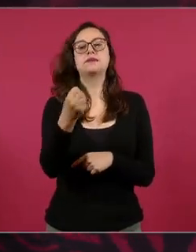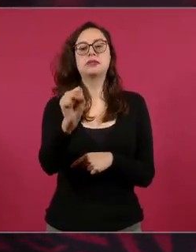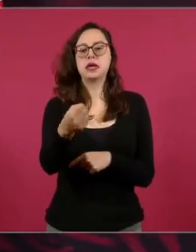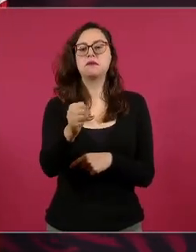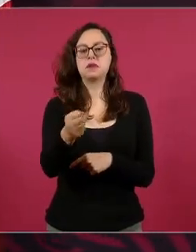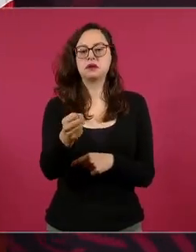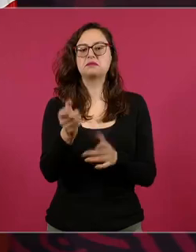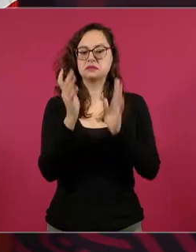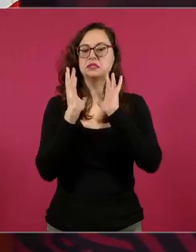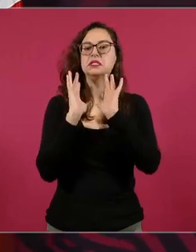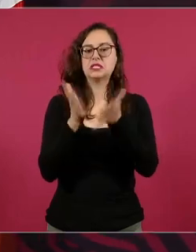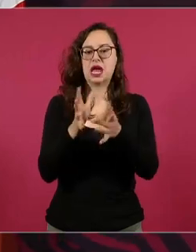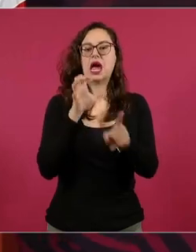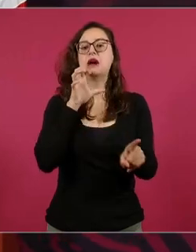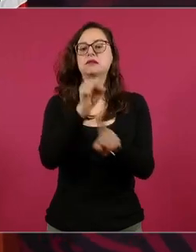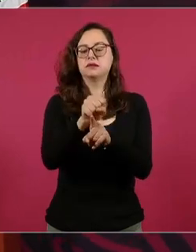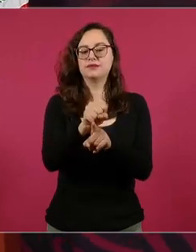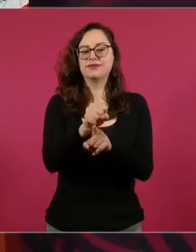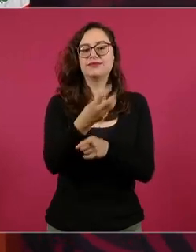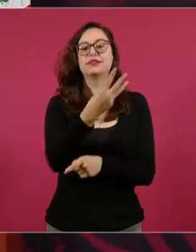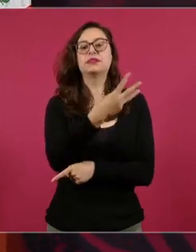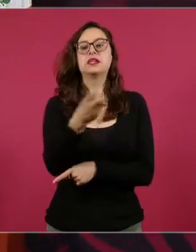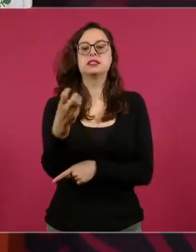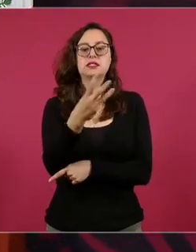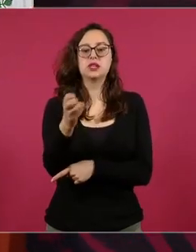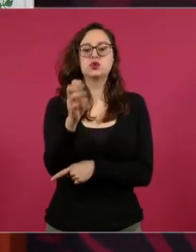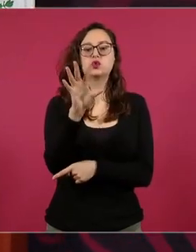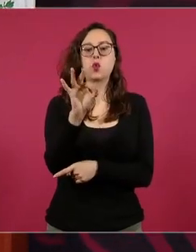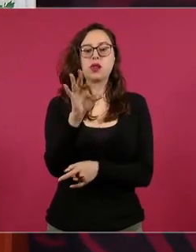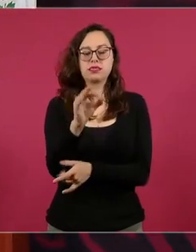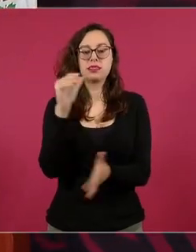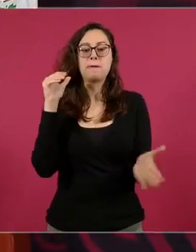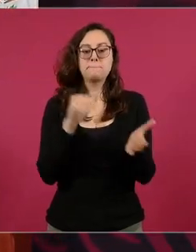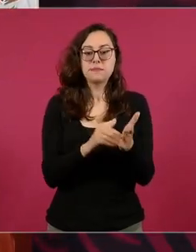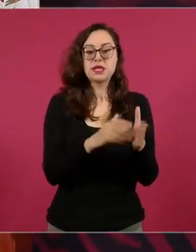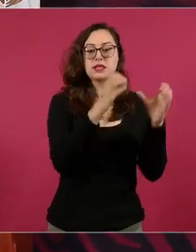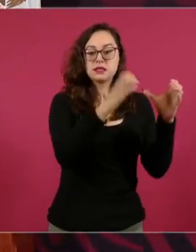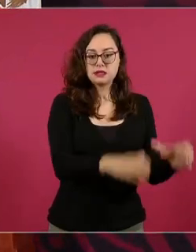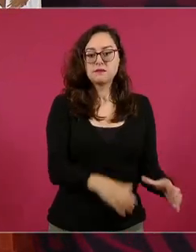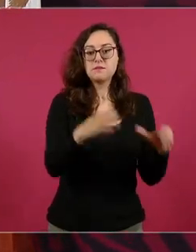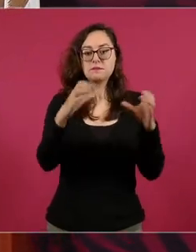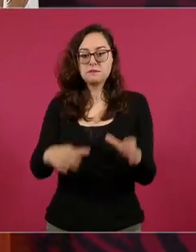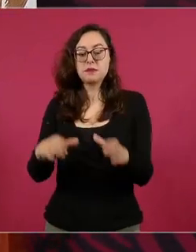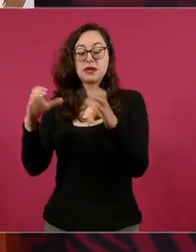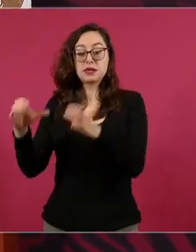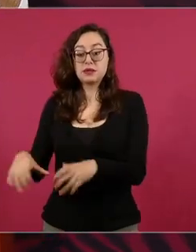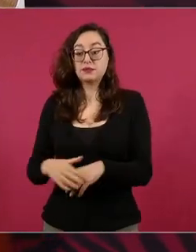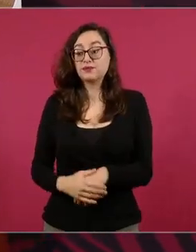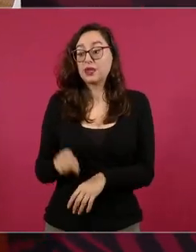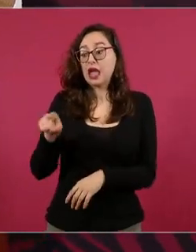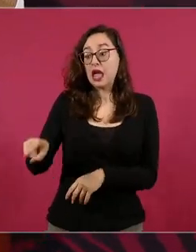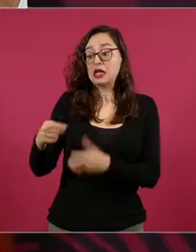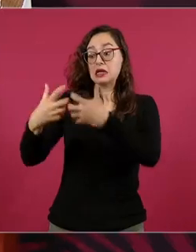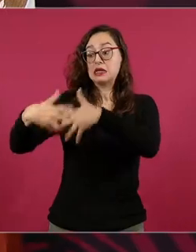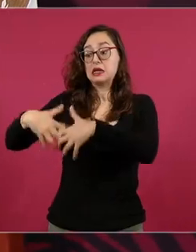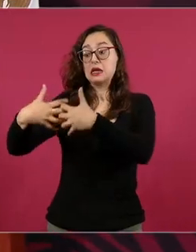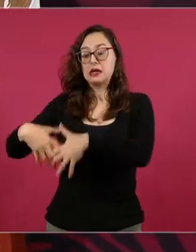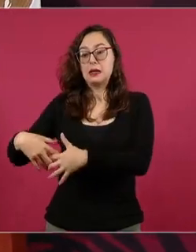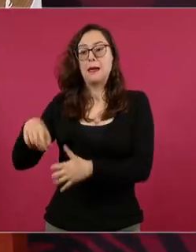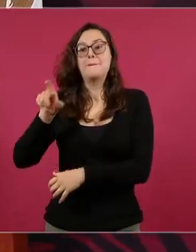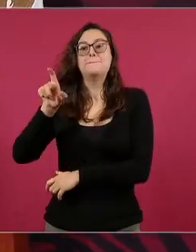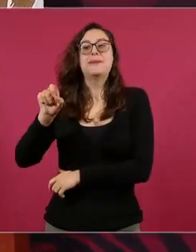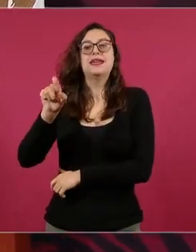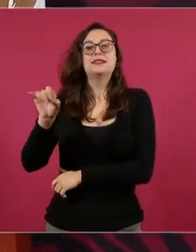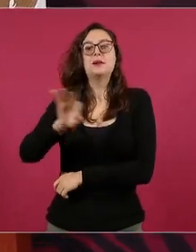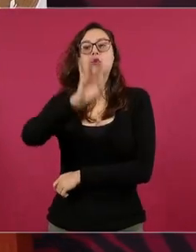con 340 mil barriles. Vamos a estar produciendo nada más en esta refinería